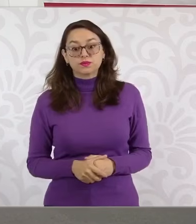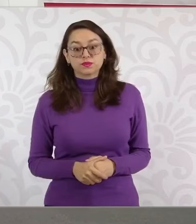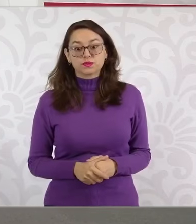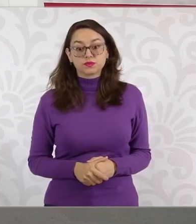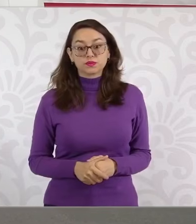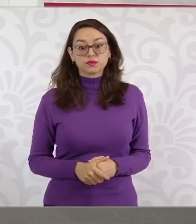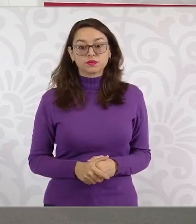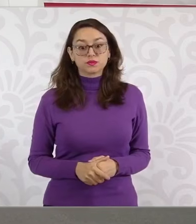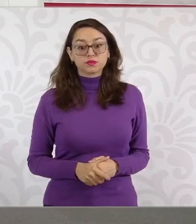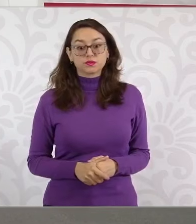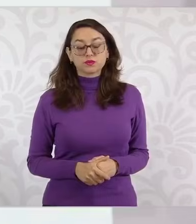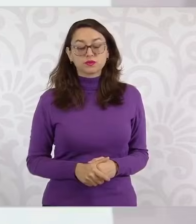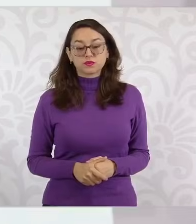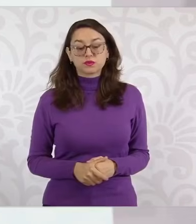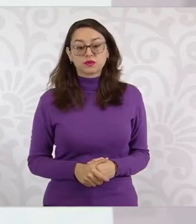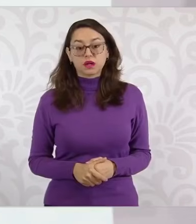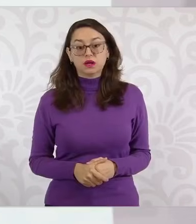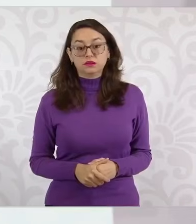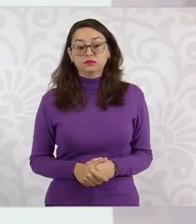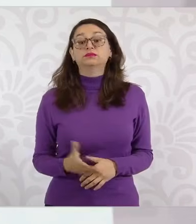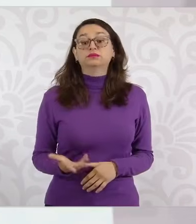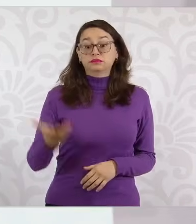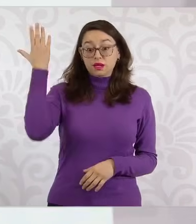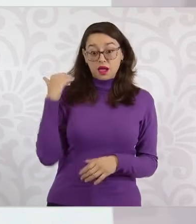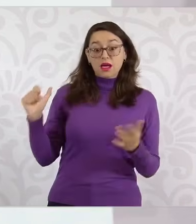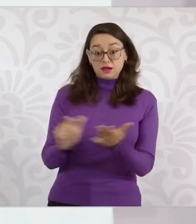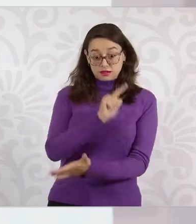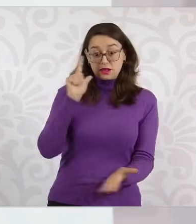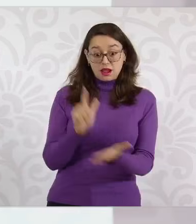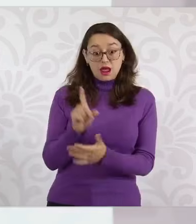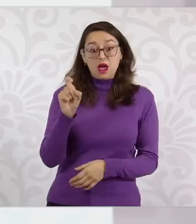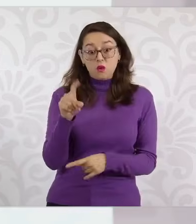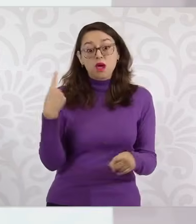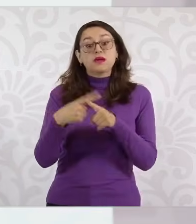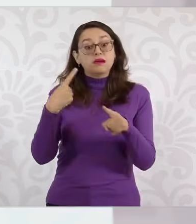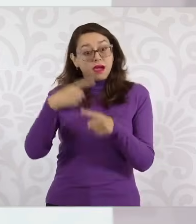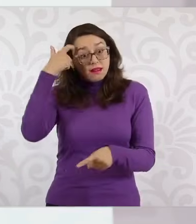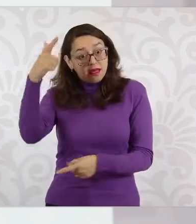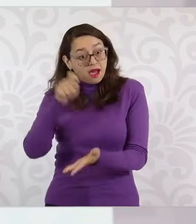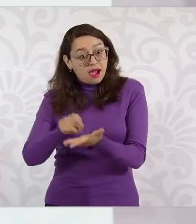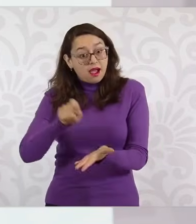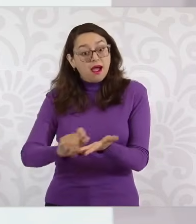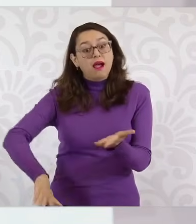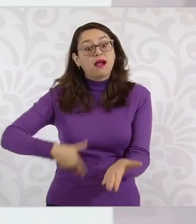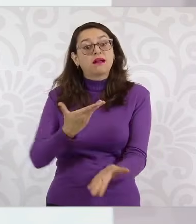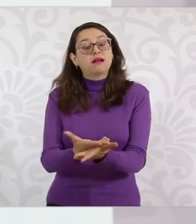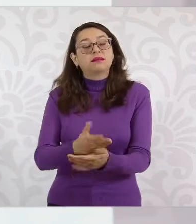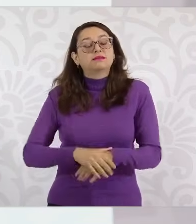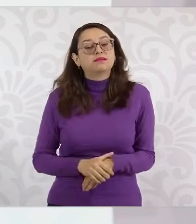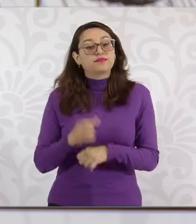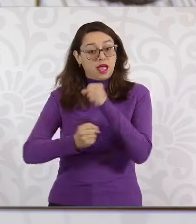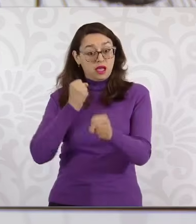Hay algunas, esa ley de aguas que existía antes la hizo Salinas de Gortari en